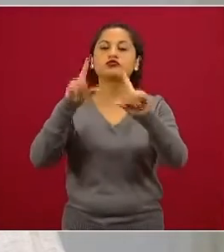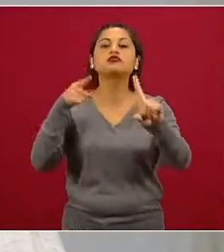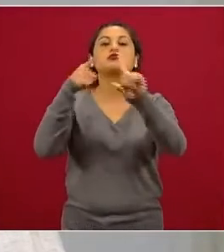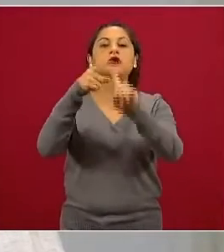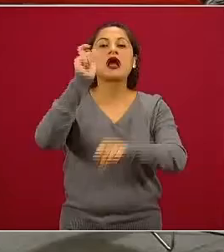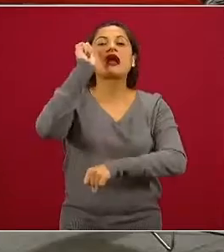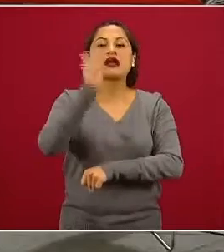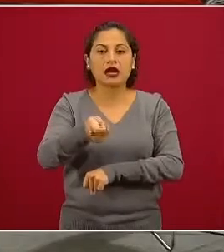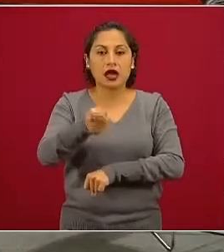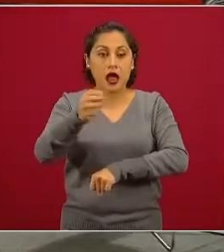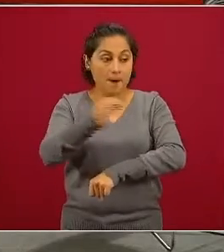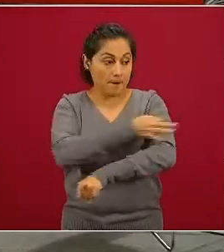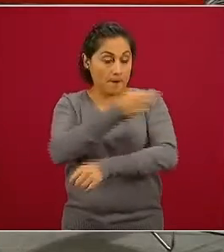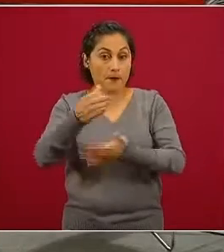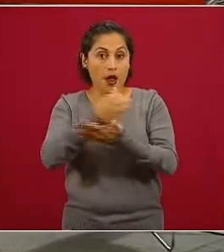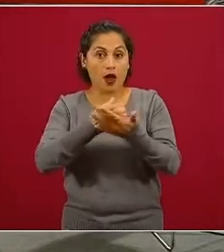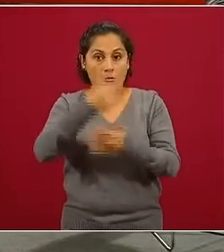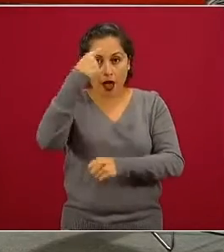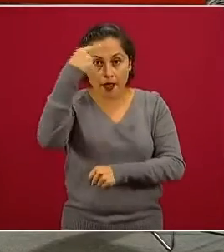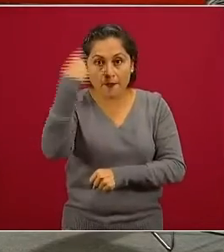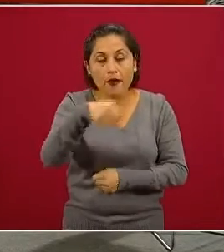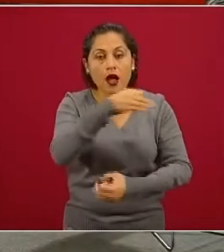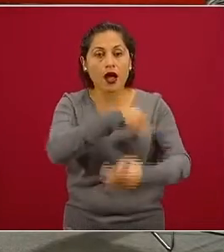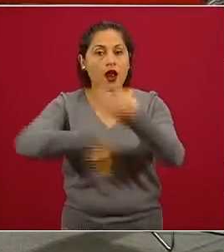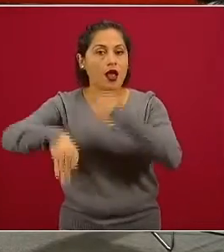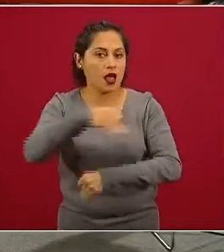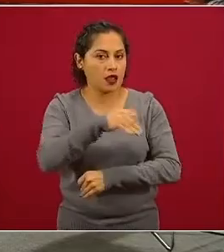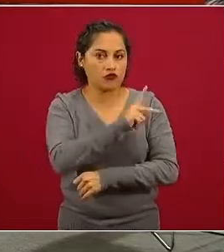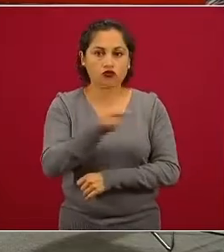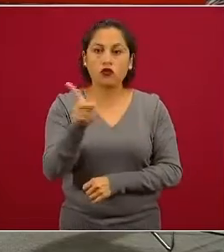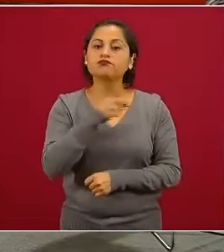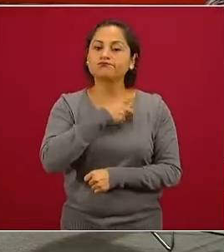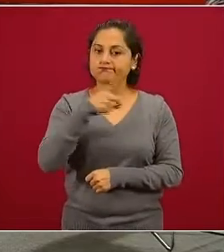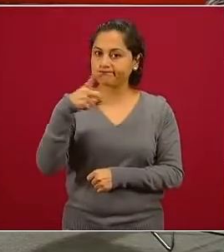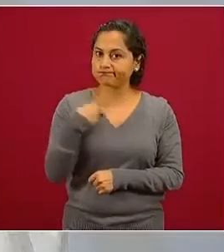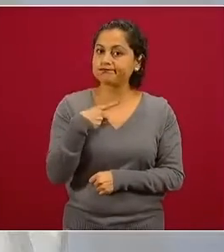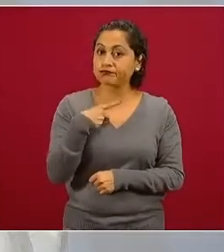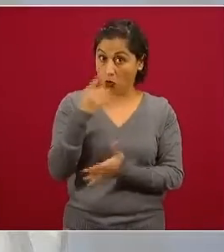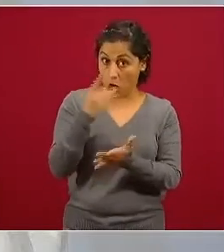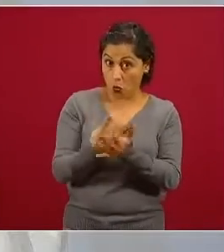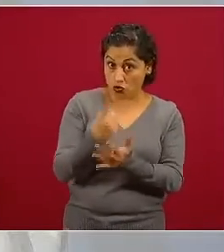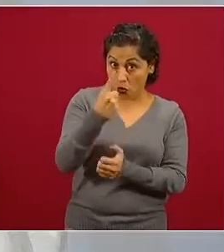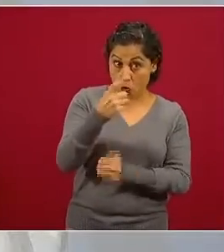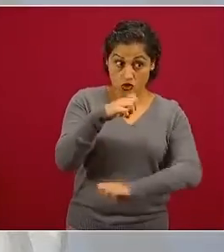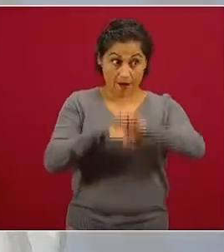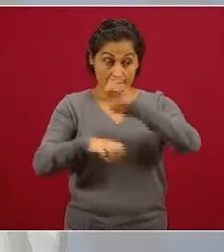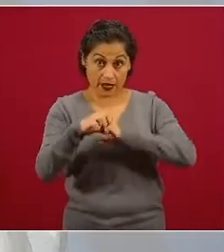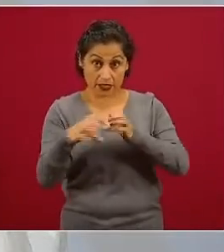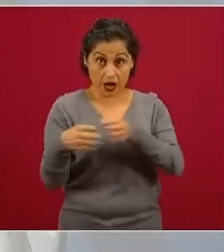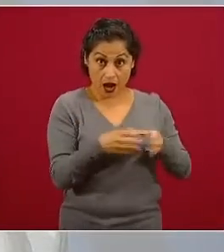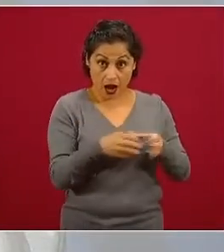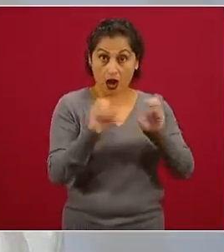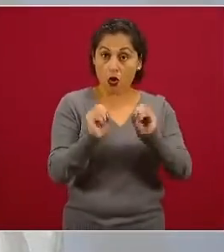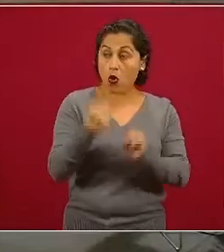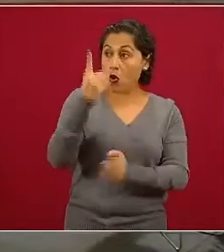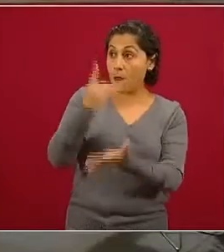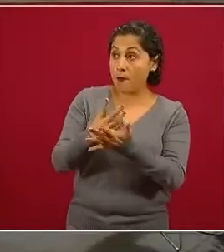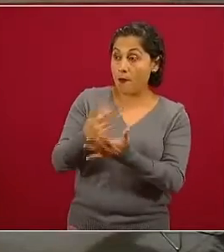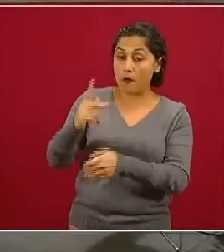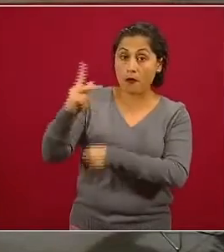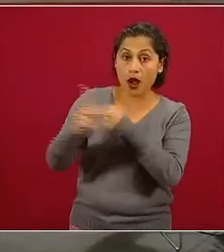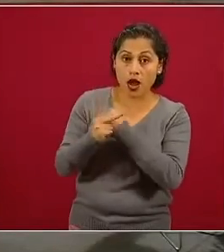vacunas, y creo que en este sentido, como comunicadores, como informadores, tanto de medios públicos como de